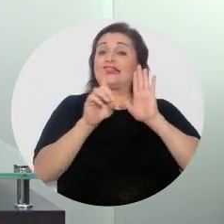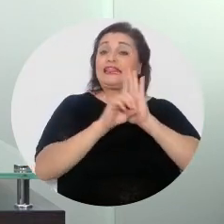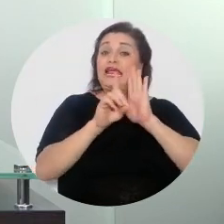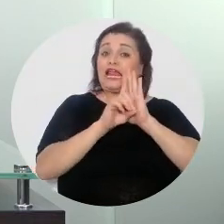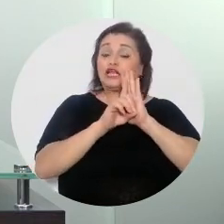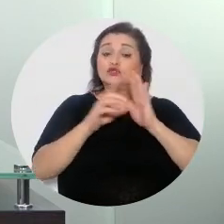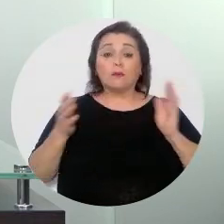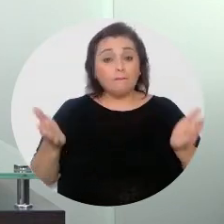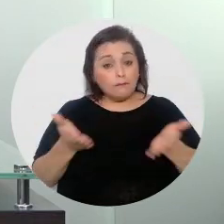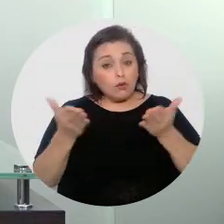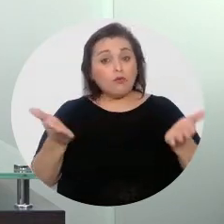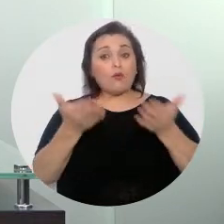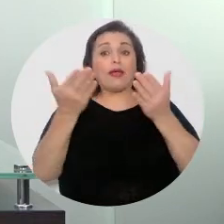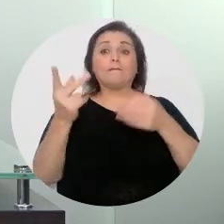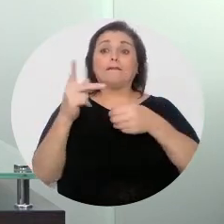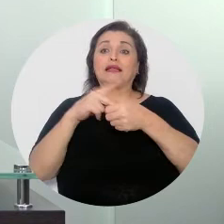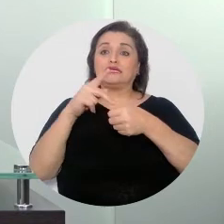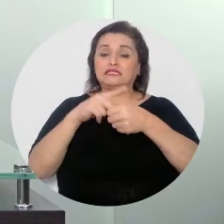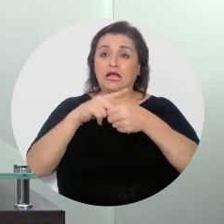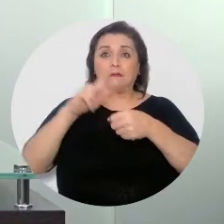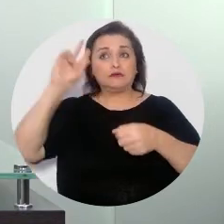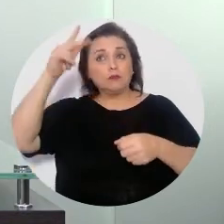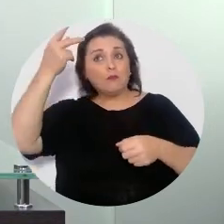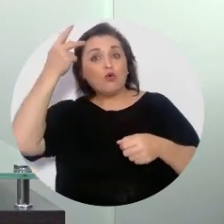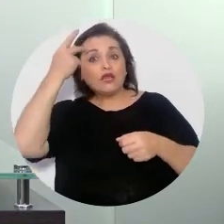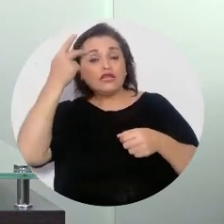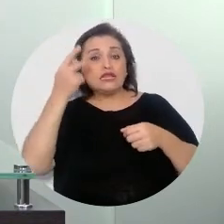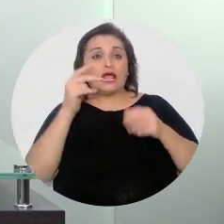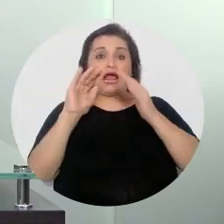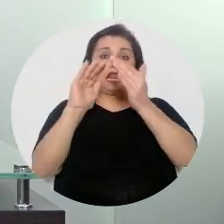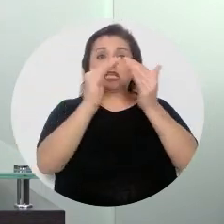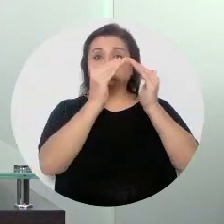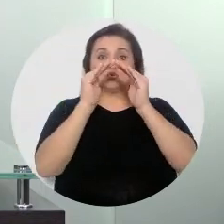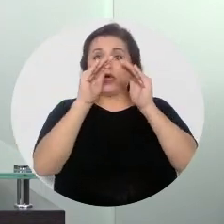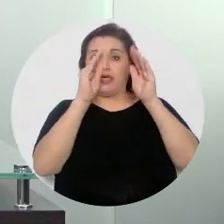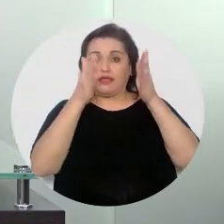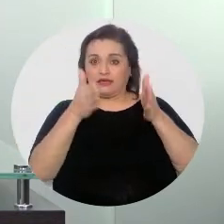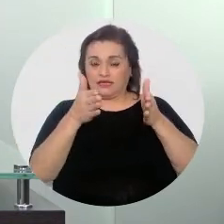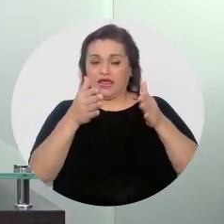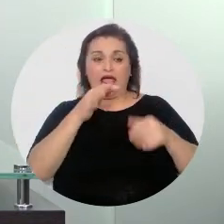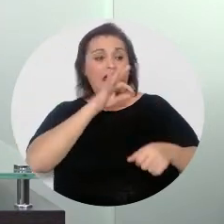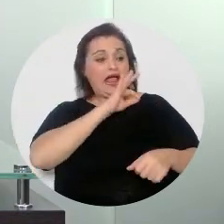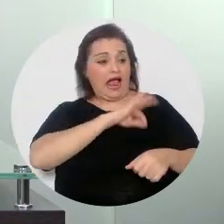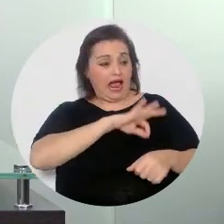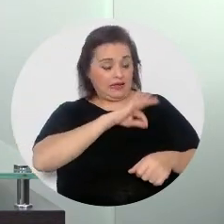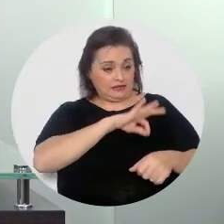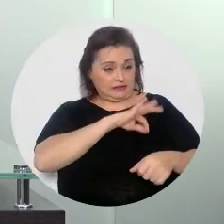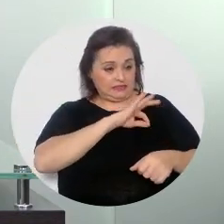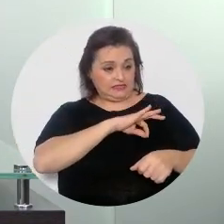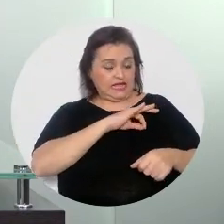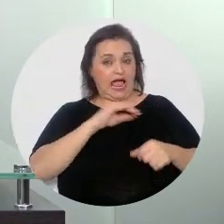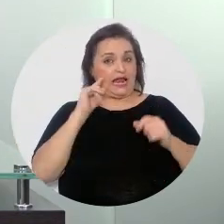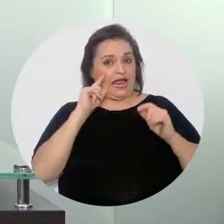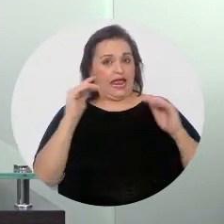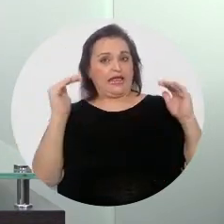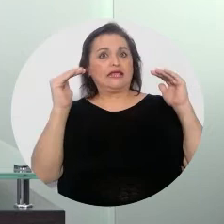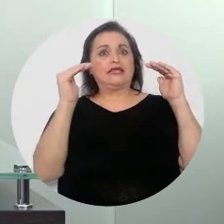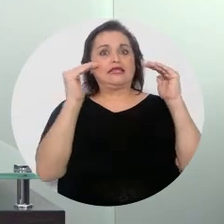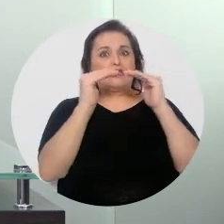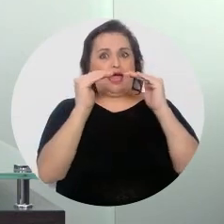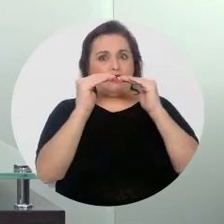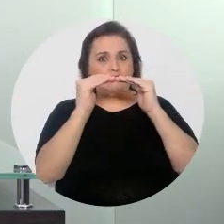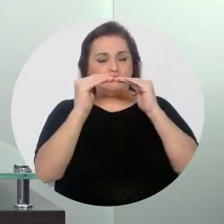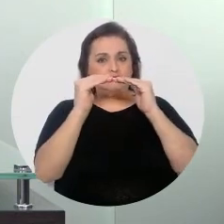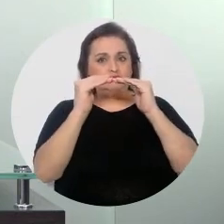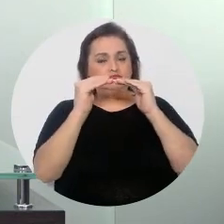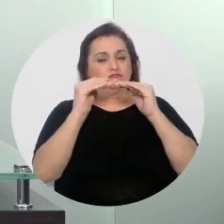entre estos el hecho de promover la participación política de la ciudadanía, garantizar condiciones de